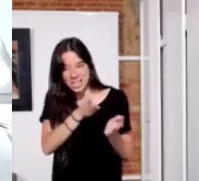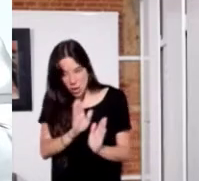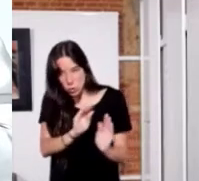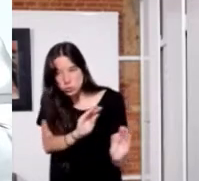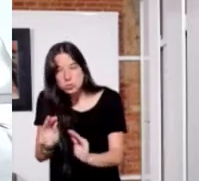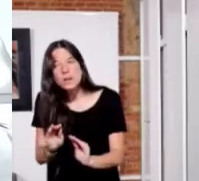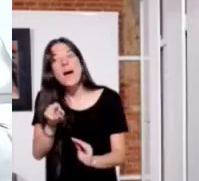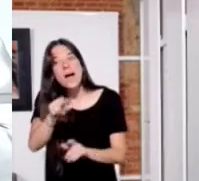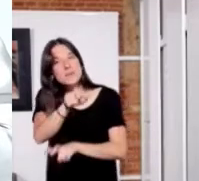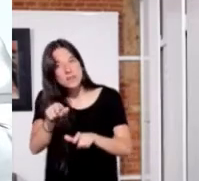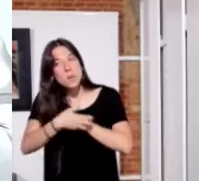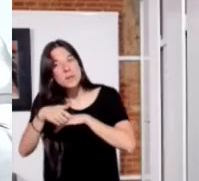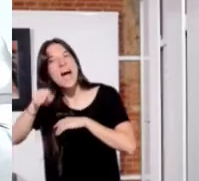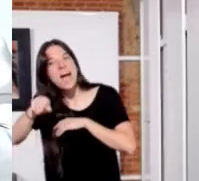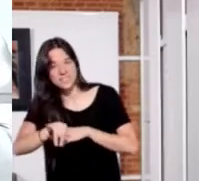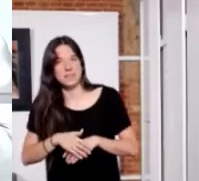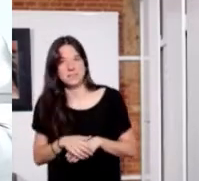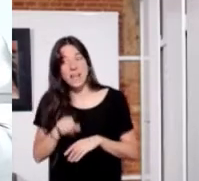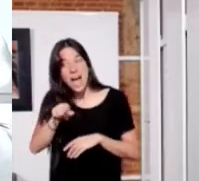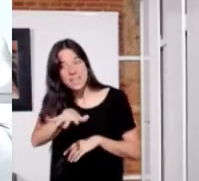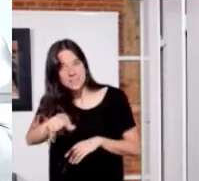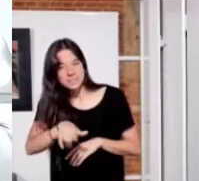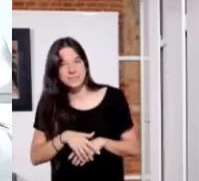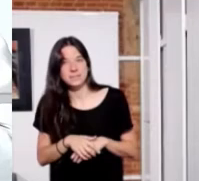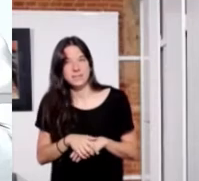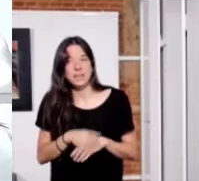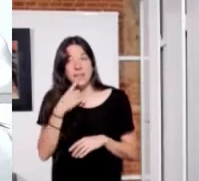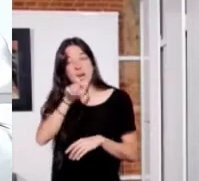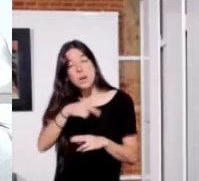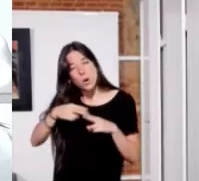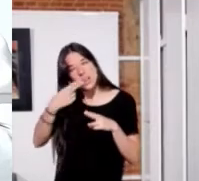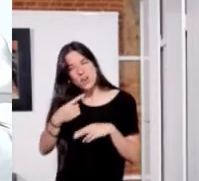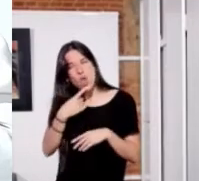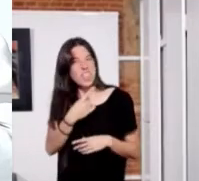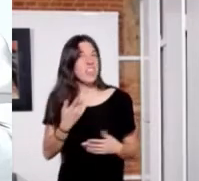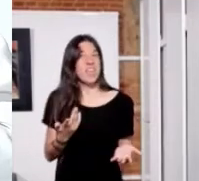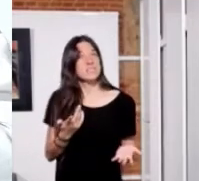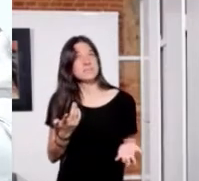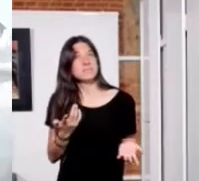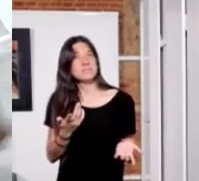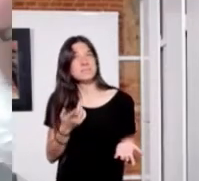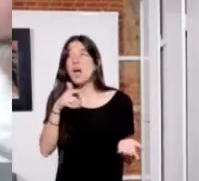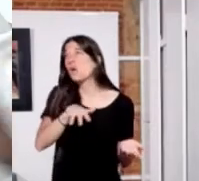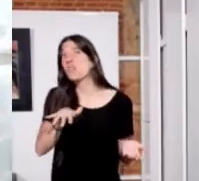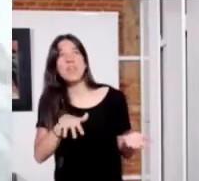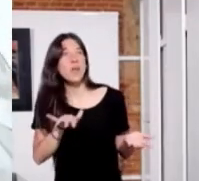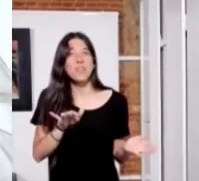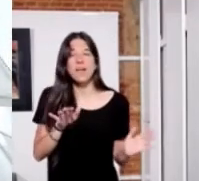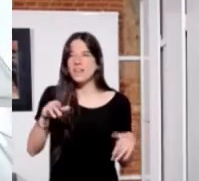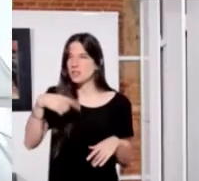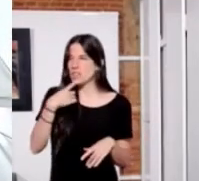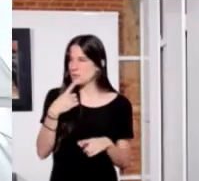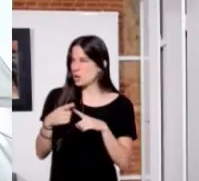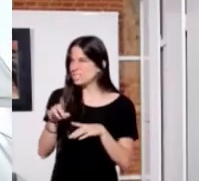están los pobres. Y aquello lo dice el político y decimos cosas,